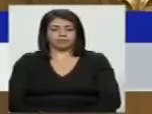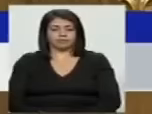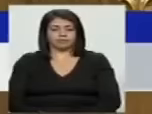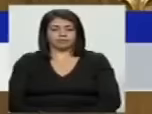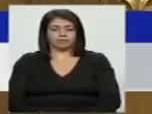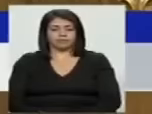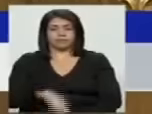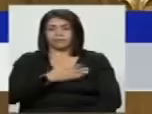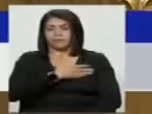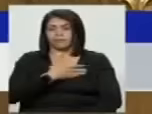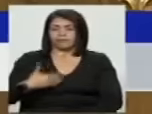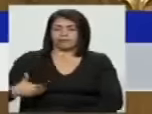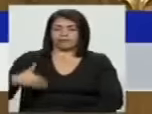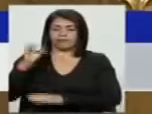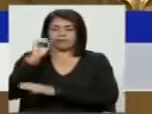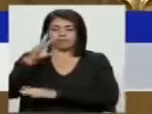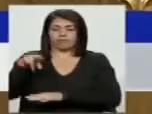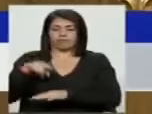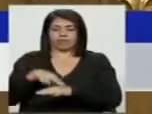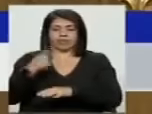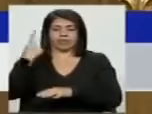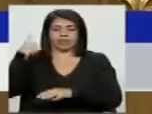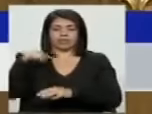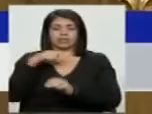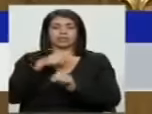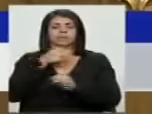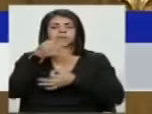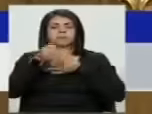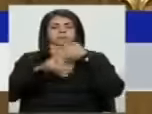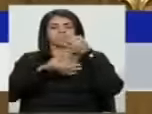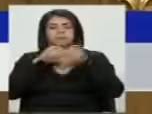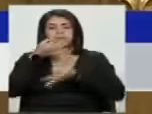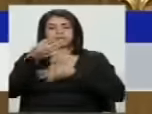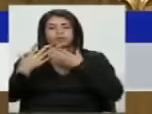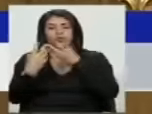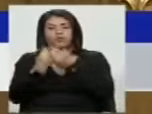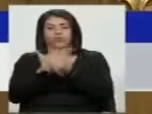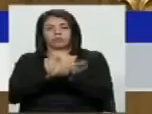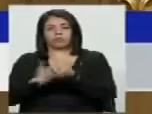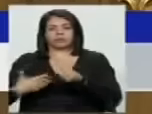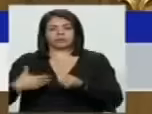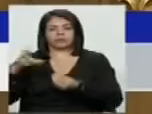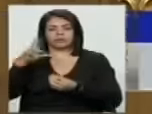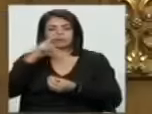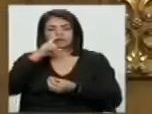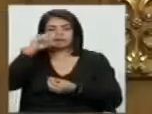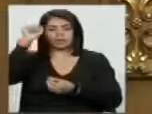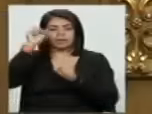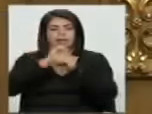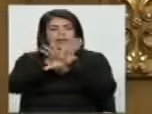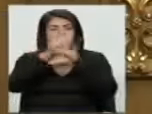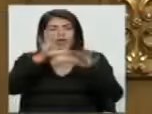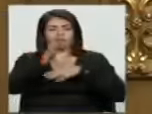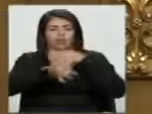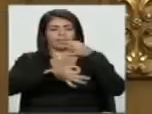El presidente de la Asamblea ayer en una locución con el presidente de la República nos explicaba muy